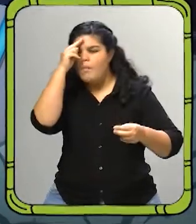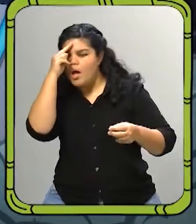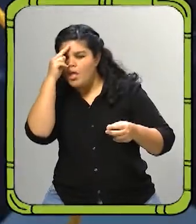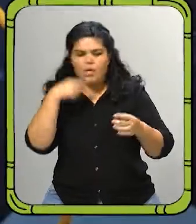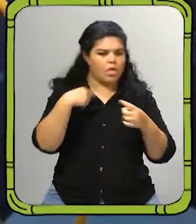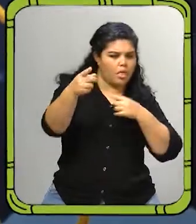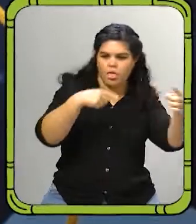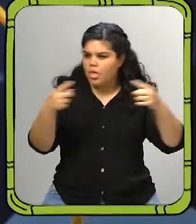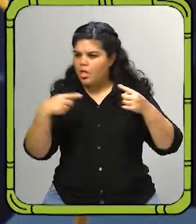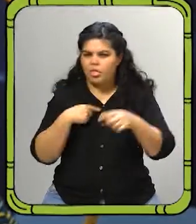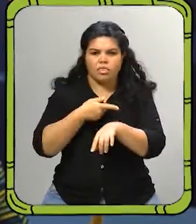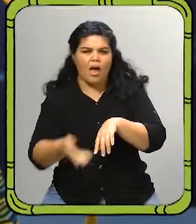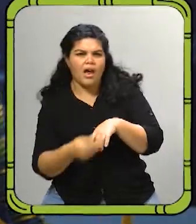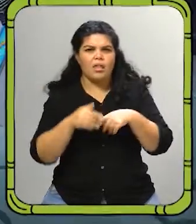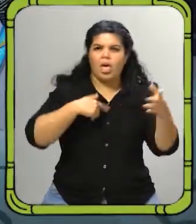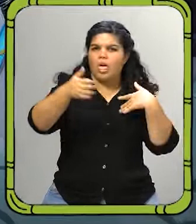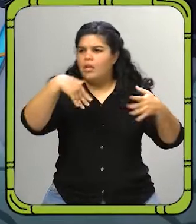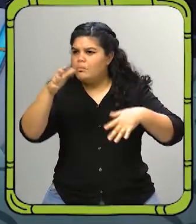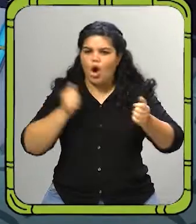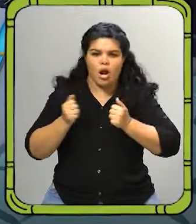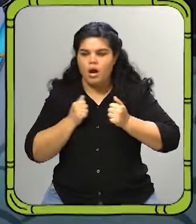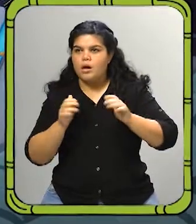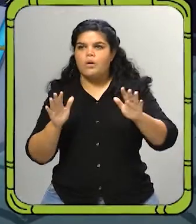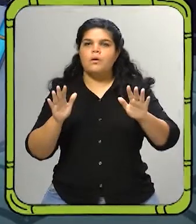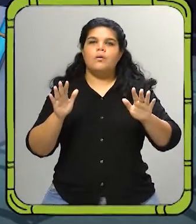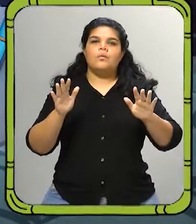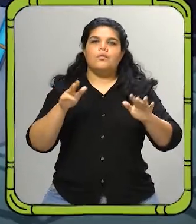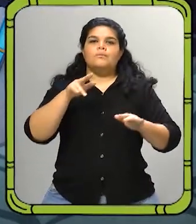tarde, no llego, se me hace tarde, ¿qué hora es? Caminemos rápido, vamos corriendo, llego rápido. No...